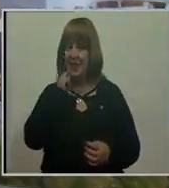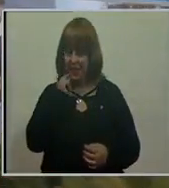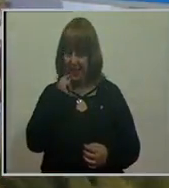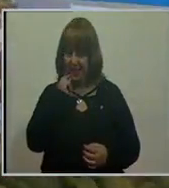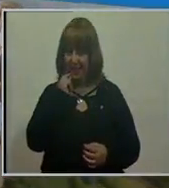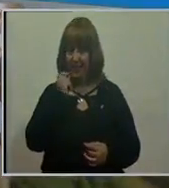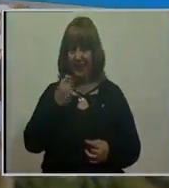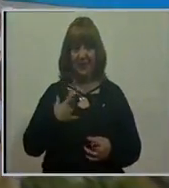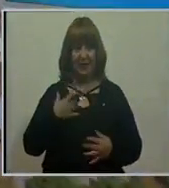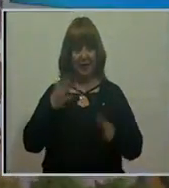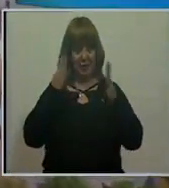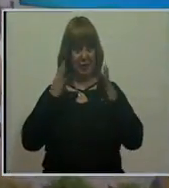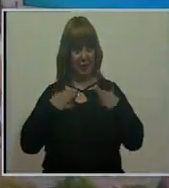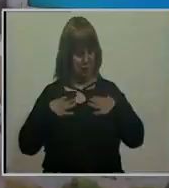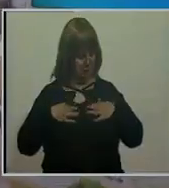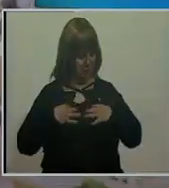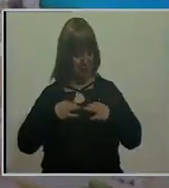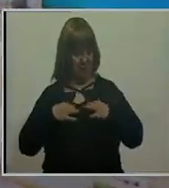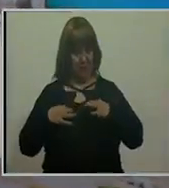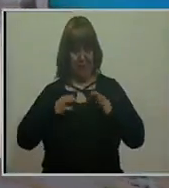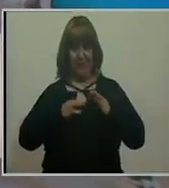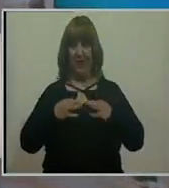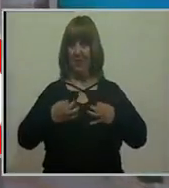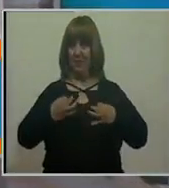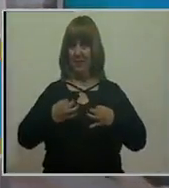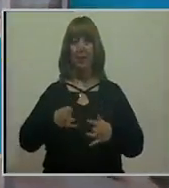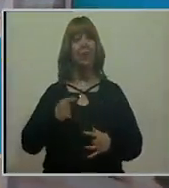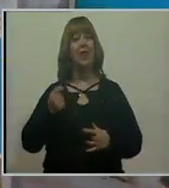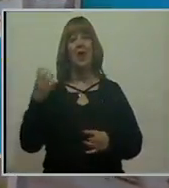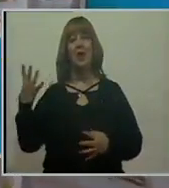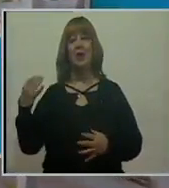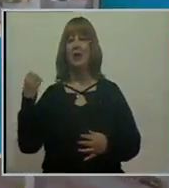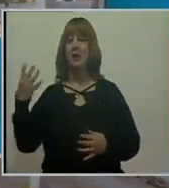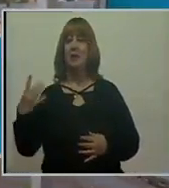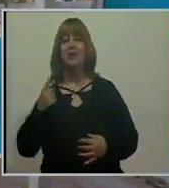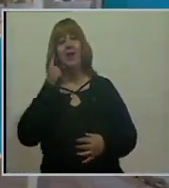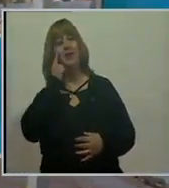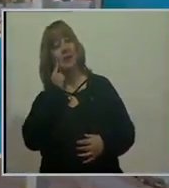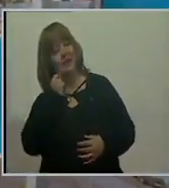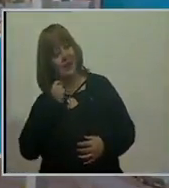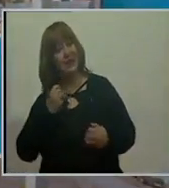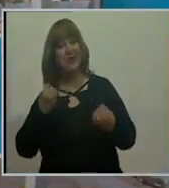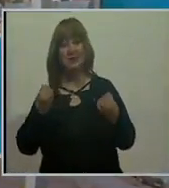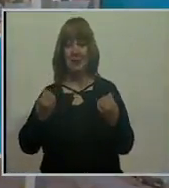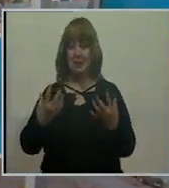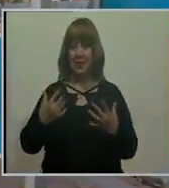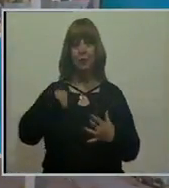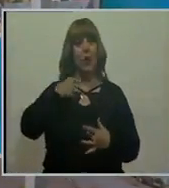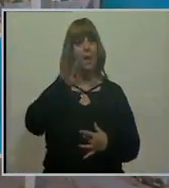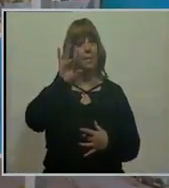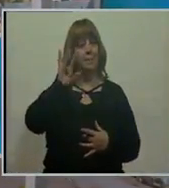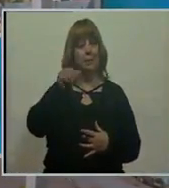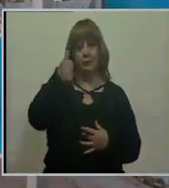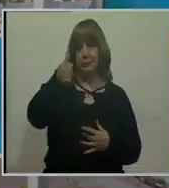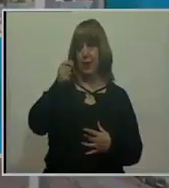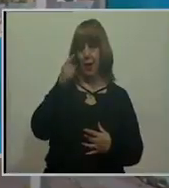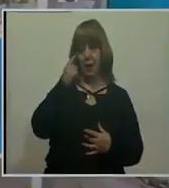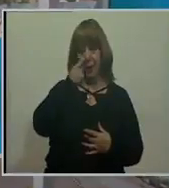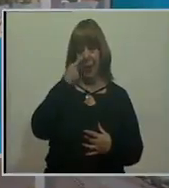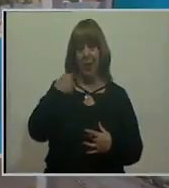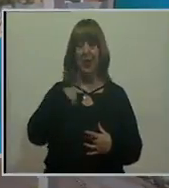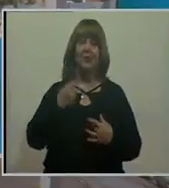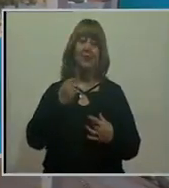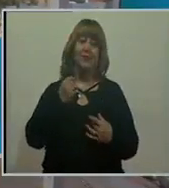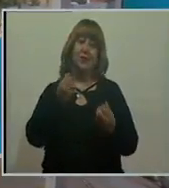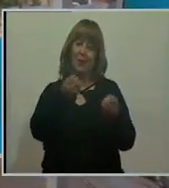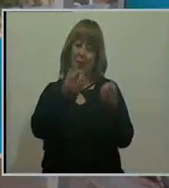Estamos terminando de tocar mi vestimenta. Está muy bien, Mur. ¿Cómo estamos? ¿Todo bien? Buen día. Arrancando este miércoles 6 de junio. Bienvenidos a todos. Un